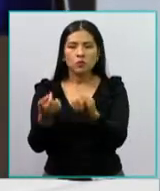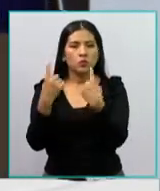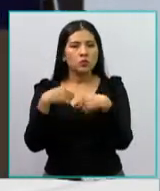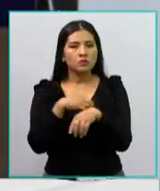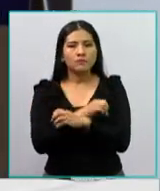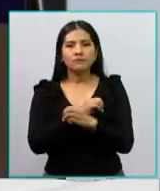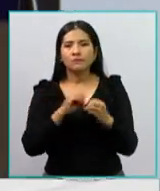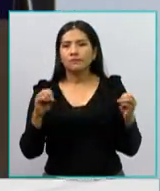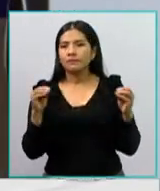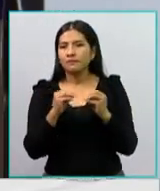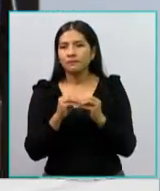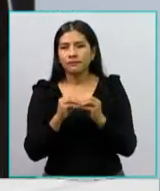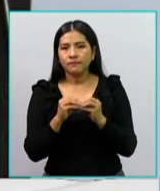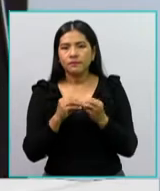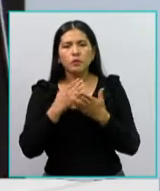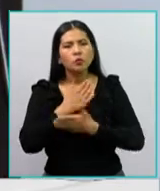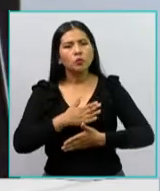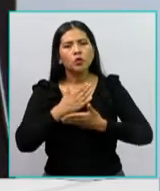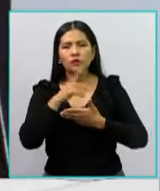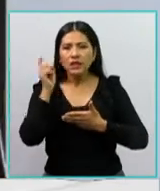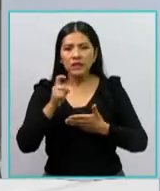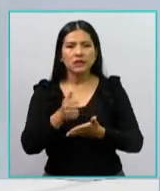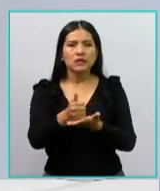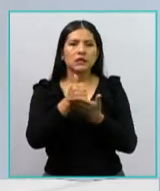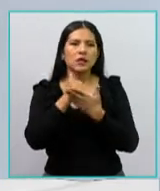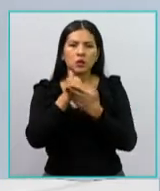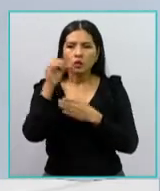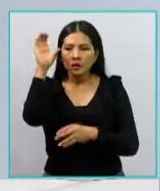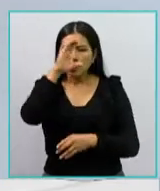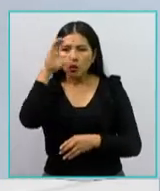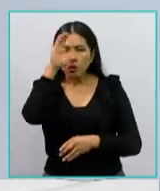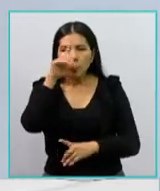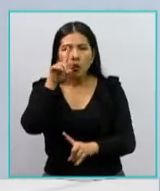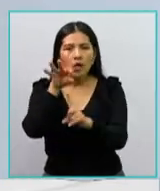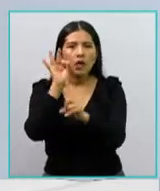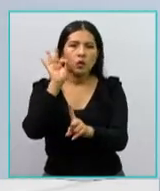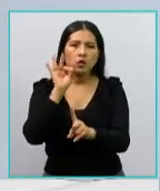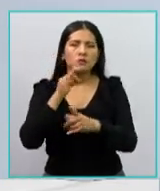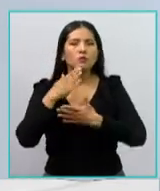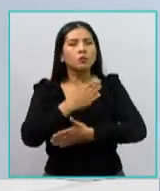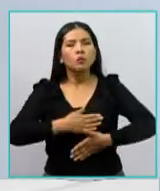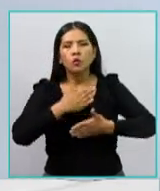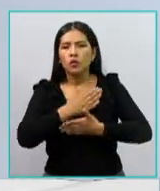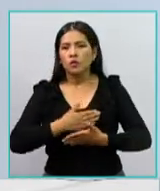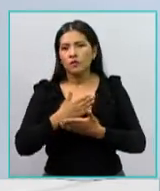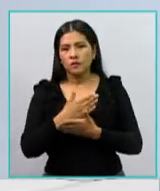más. Por favor, ayúdenme a encontrarla. Por favor.